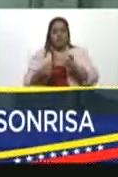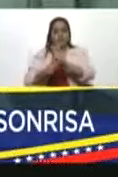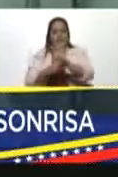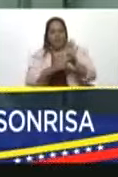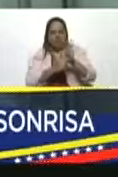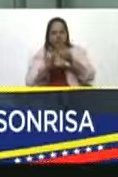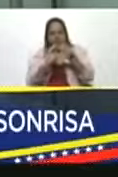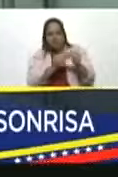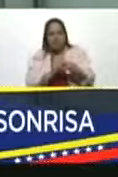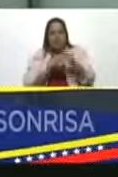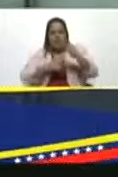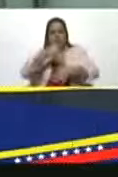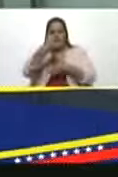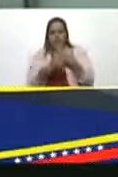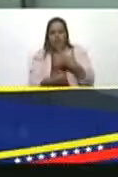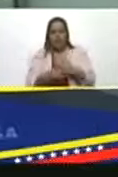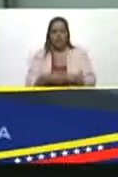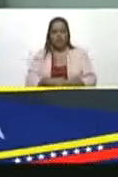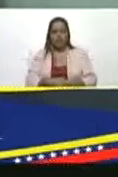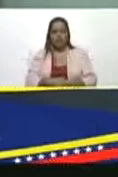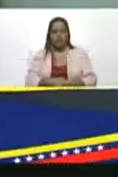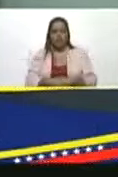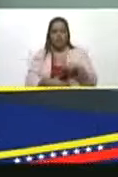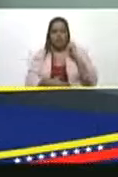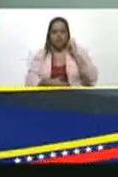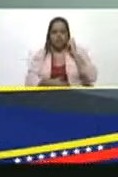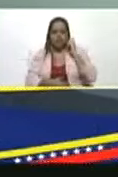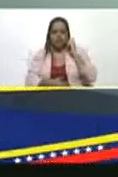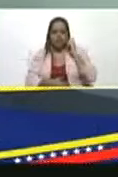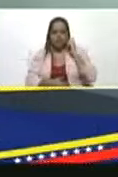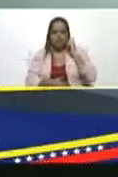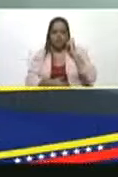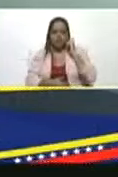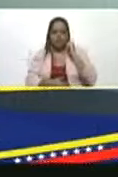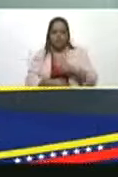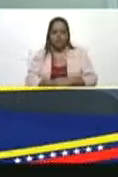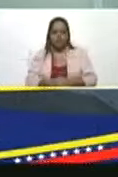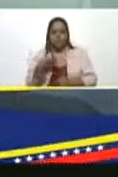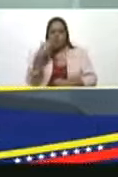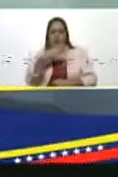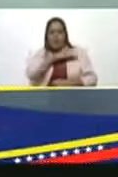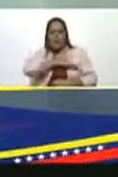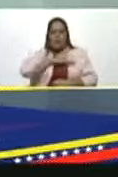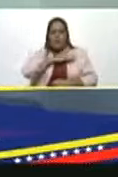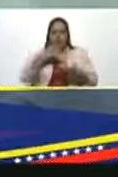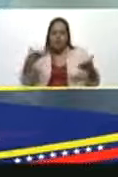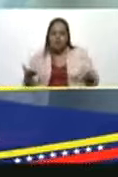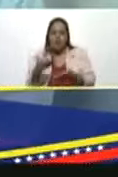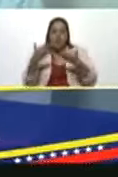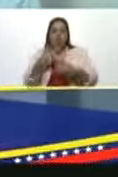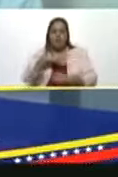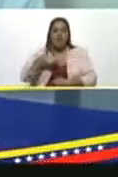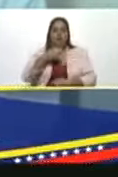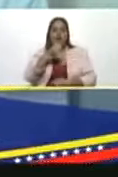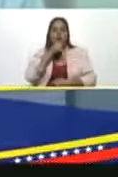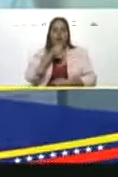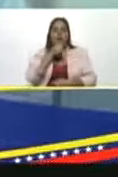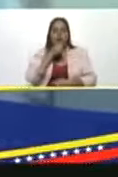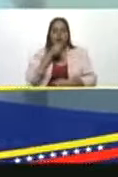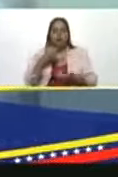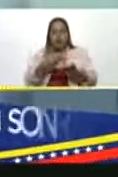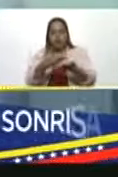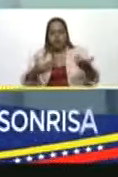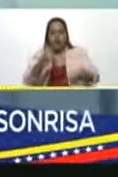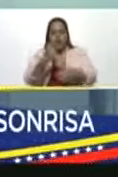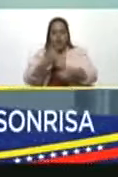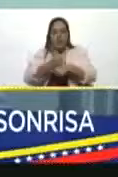maravilloso proyecto que en esa maravillosa misión lanzada por ustedes, nuestros abuelos, viene a cumplir una